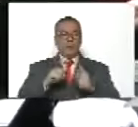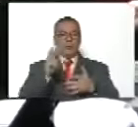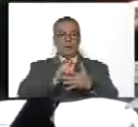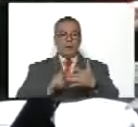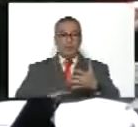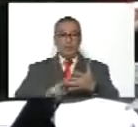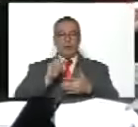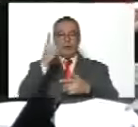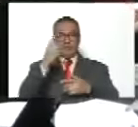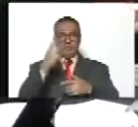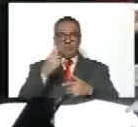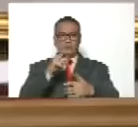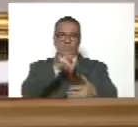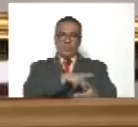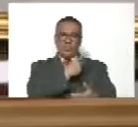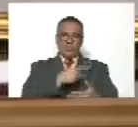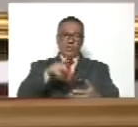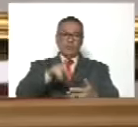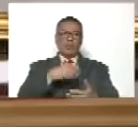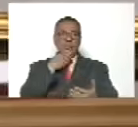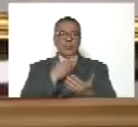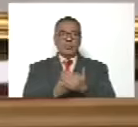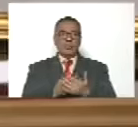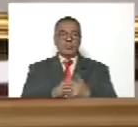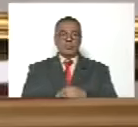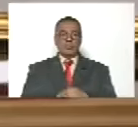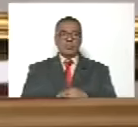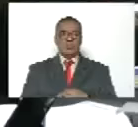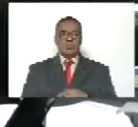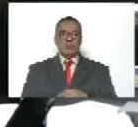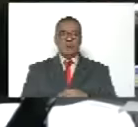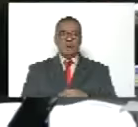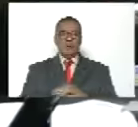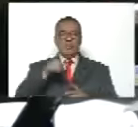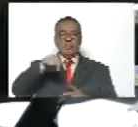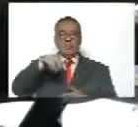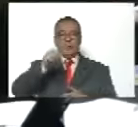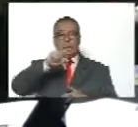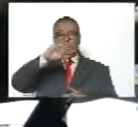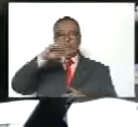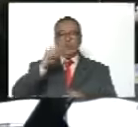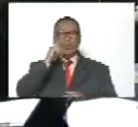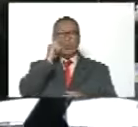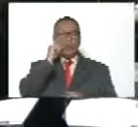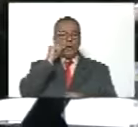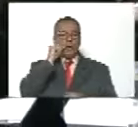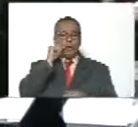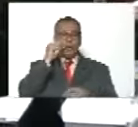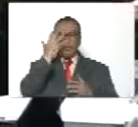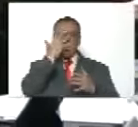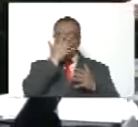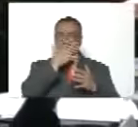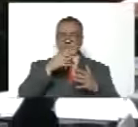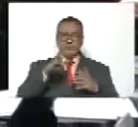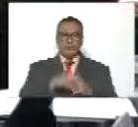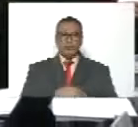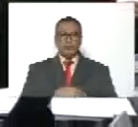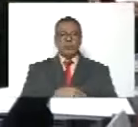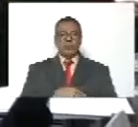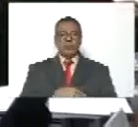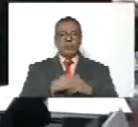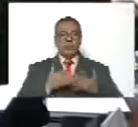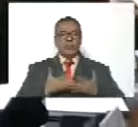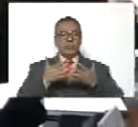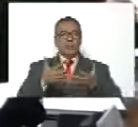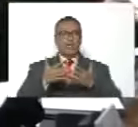poema. Adelante, diputada. Por gracias. Poema de Neruda que se llama El hombre invisible. Dice,